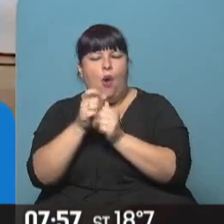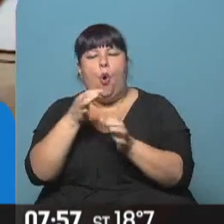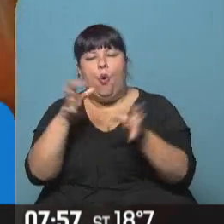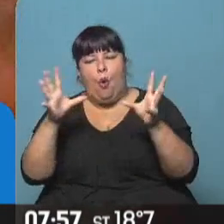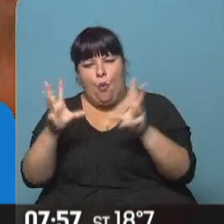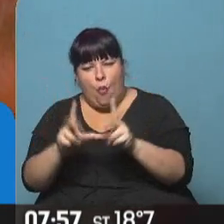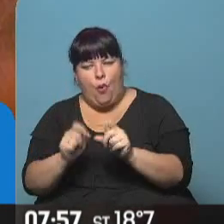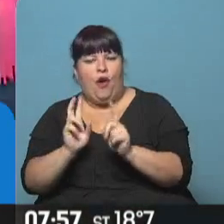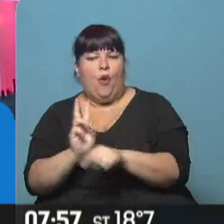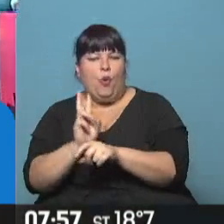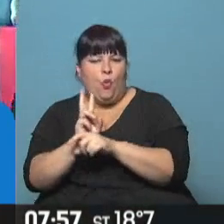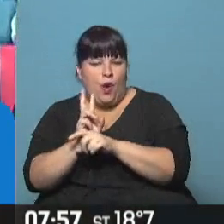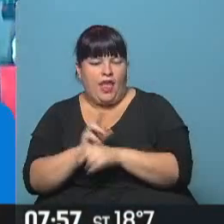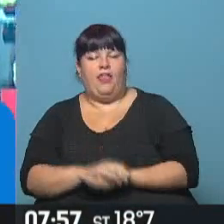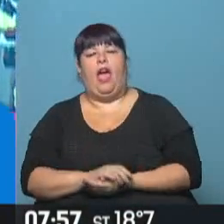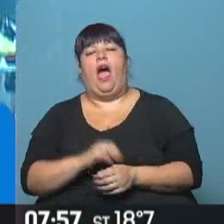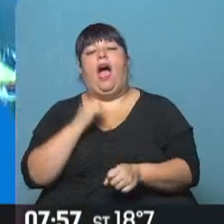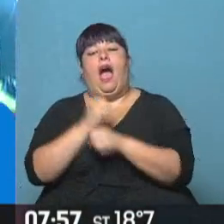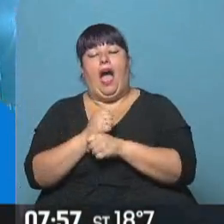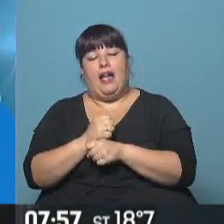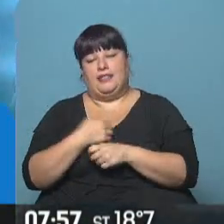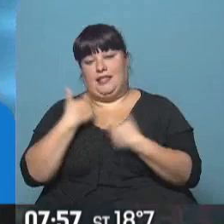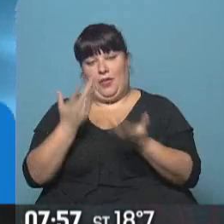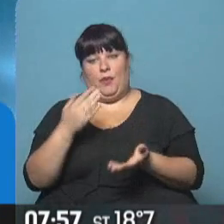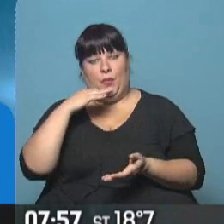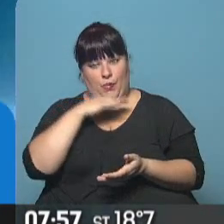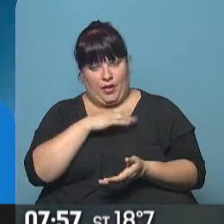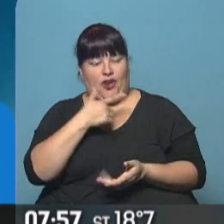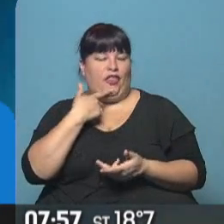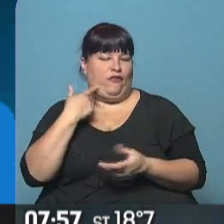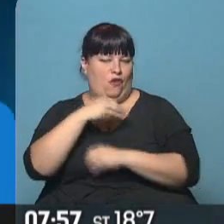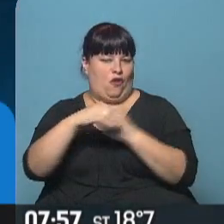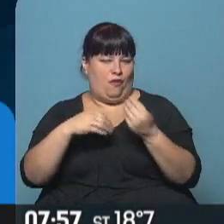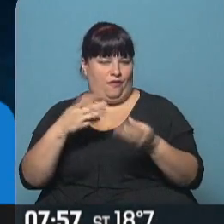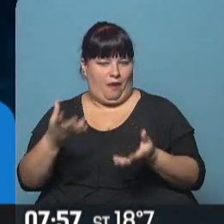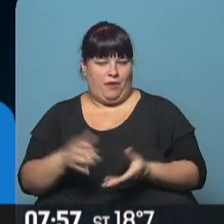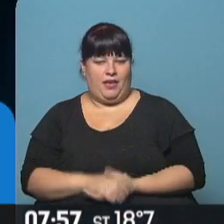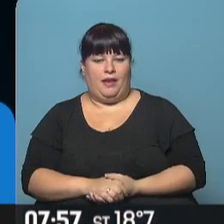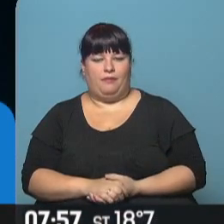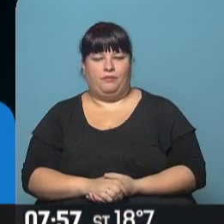uvas y manteniéndolas en estiva para que lleguen a nuestra mesa y lo podamos disfrutar en familia.